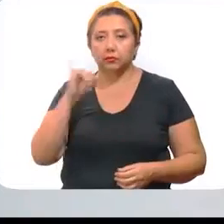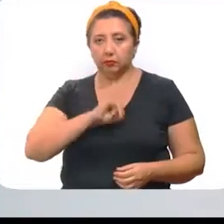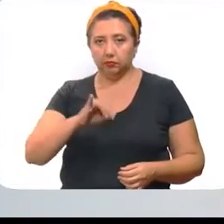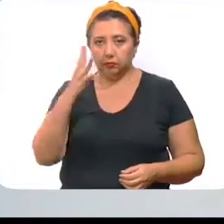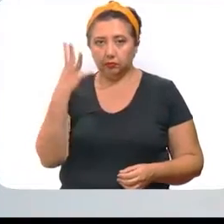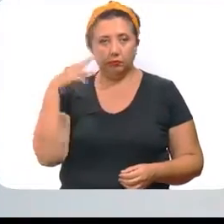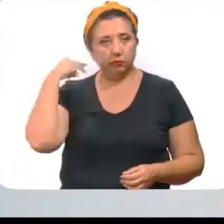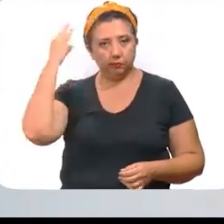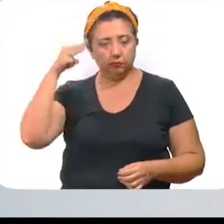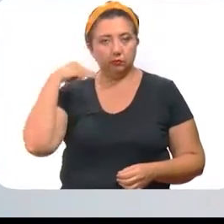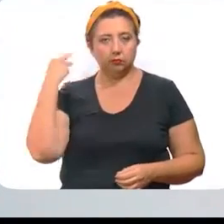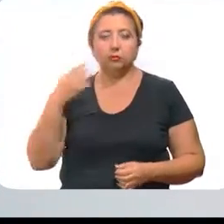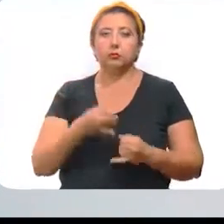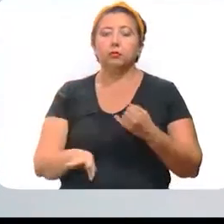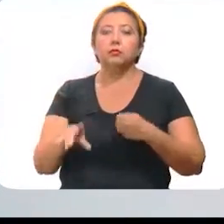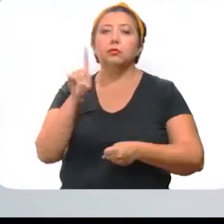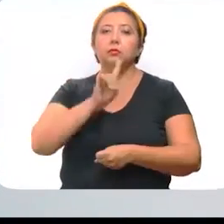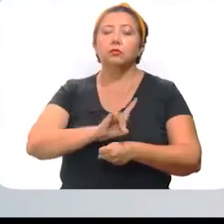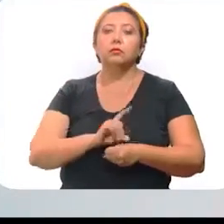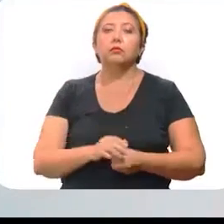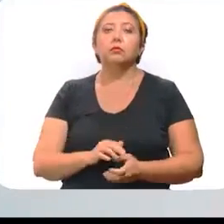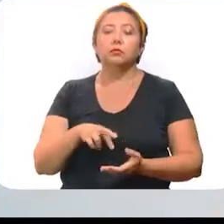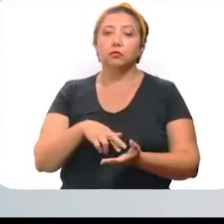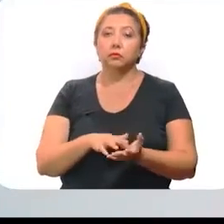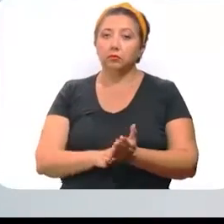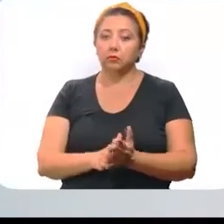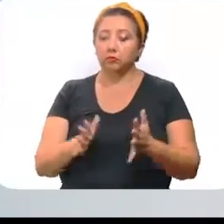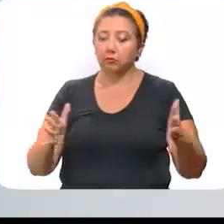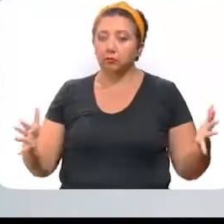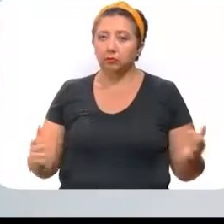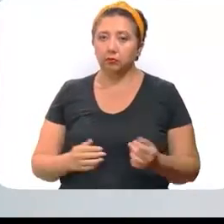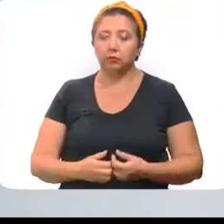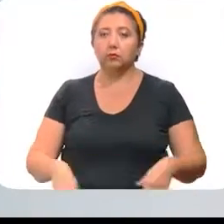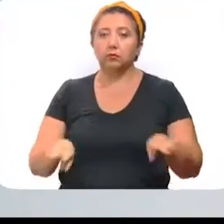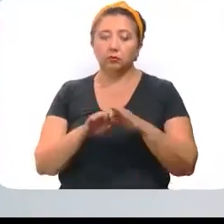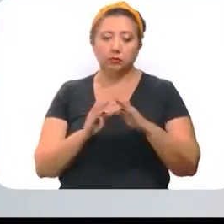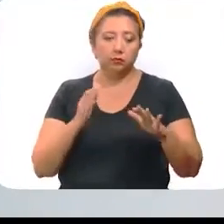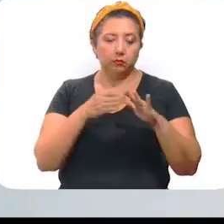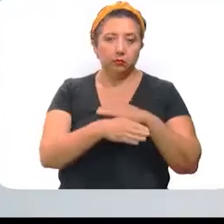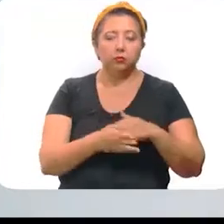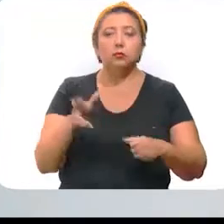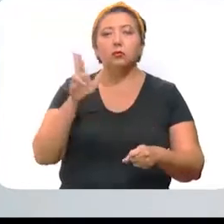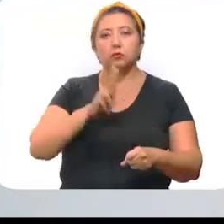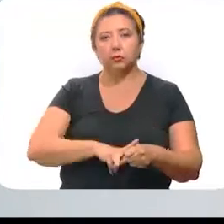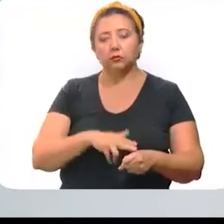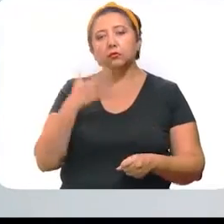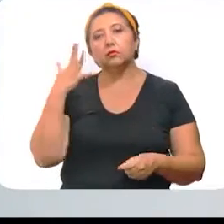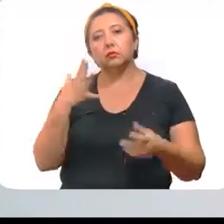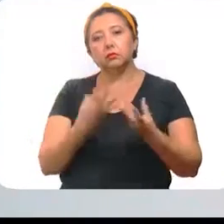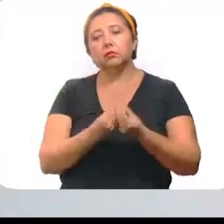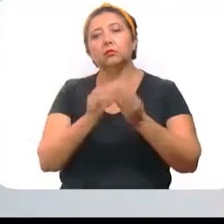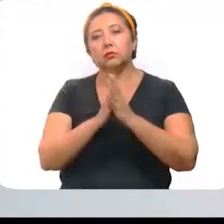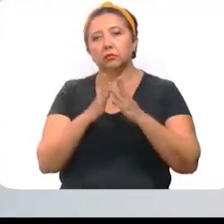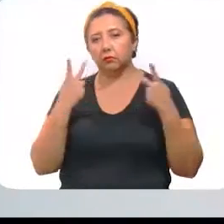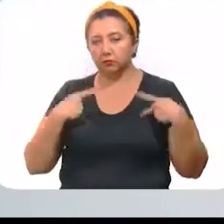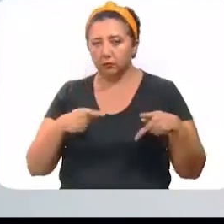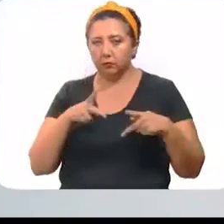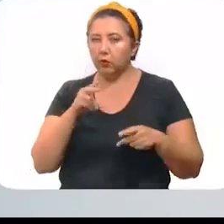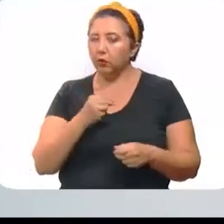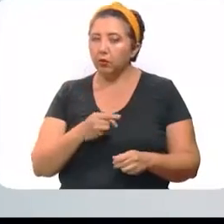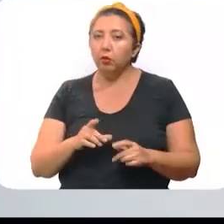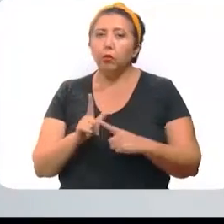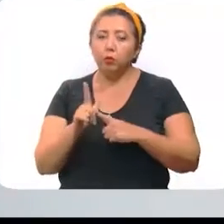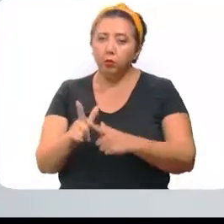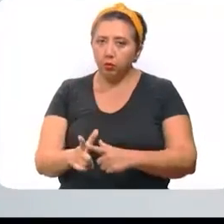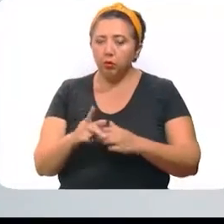jueves 4 de marzo. En los últimos días se ha registrado un incremento importante en los ingresos hospitalarios, por lo que pedimos a la población no bajar la guardia